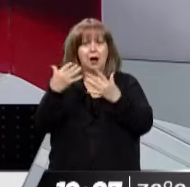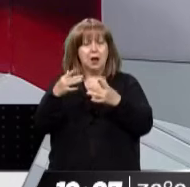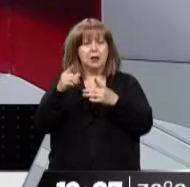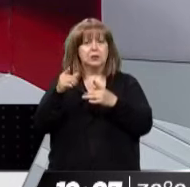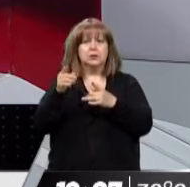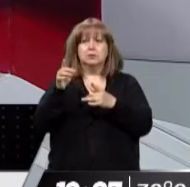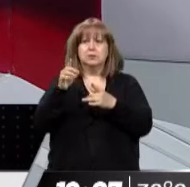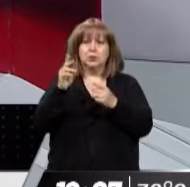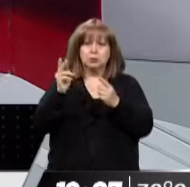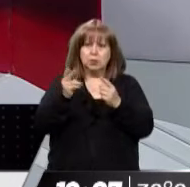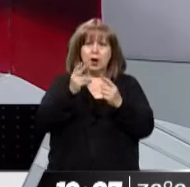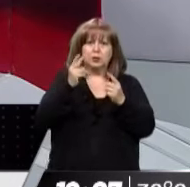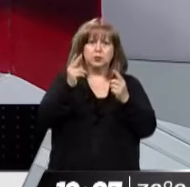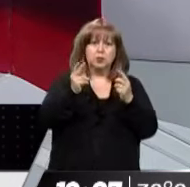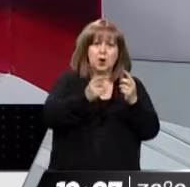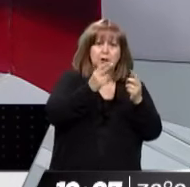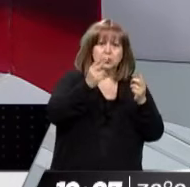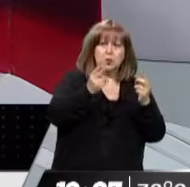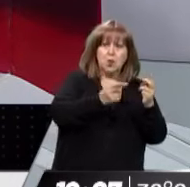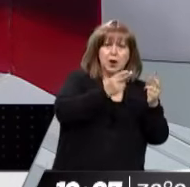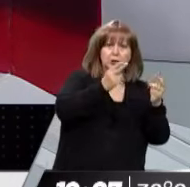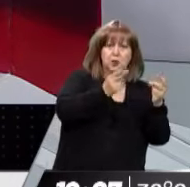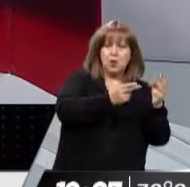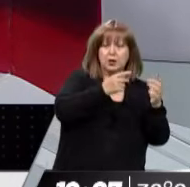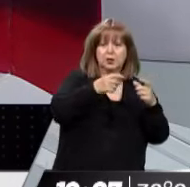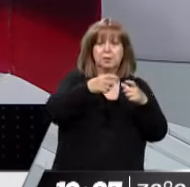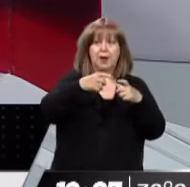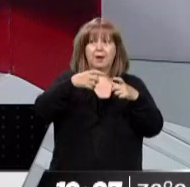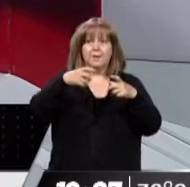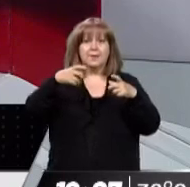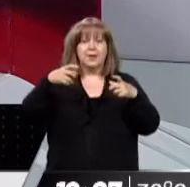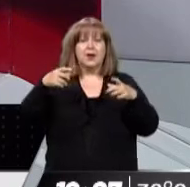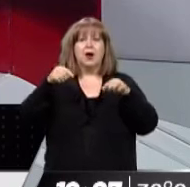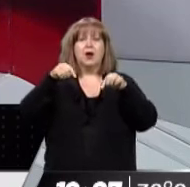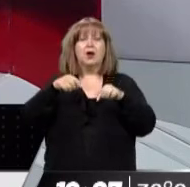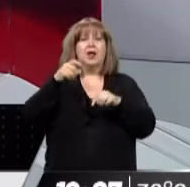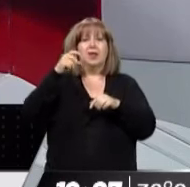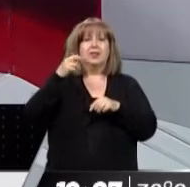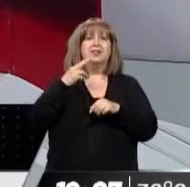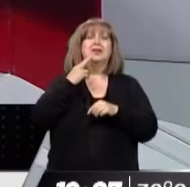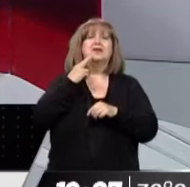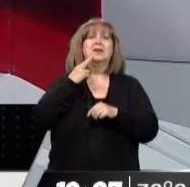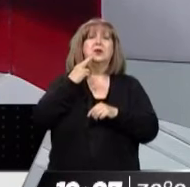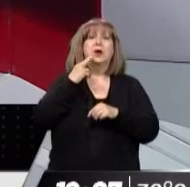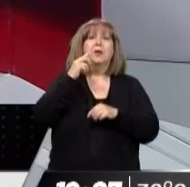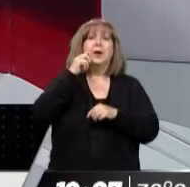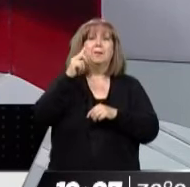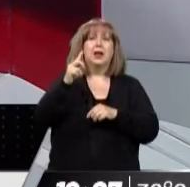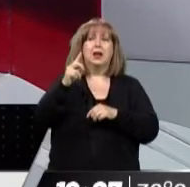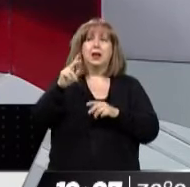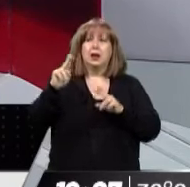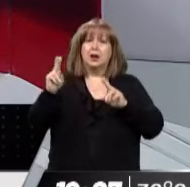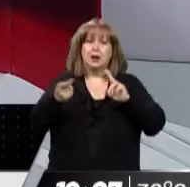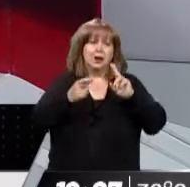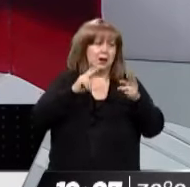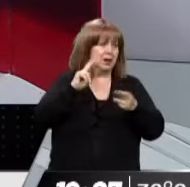día se iba conociendo cómo ascendía aún más todos los números, y hoy estamos hablando de 19.000 personas que han perdido la vida. Y las